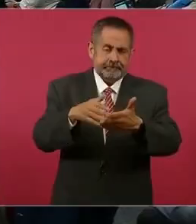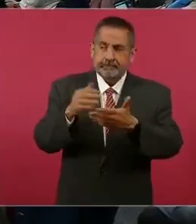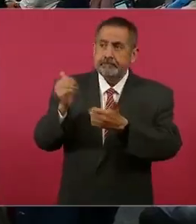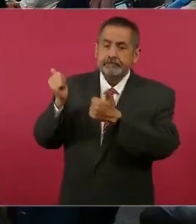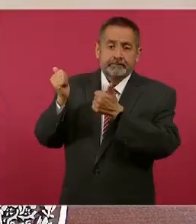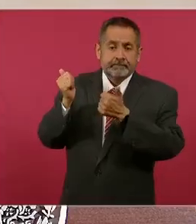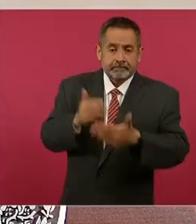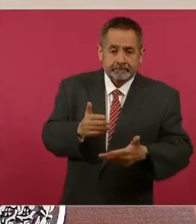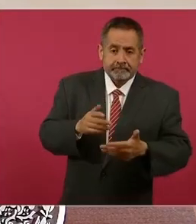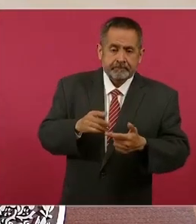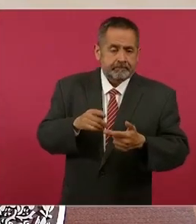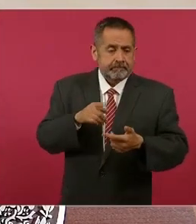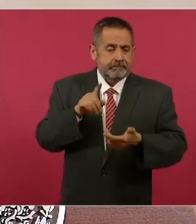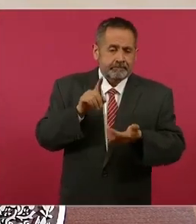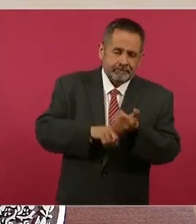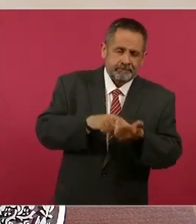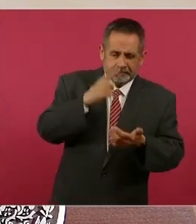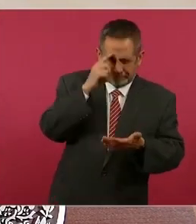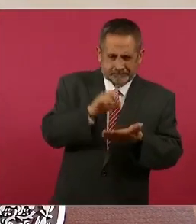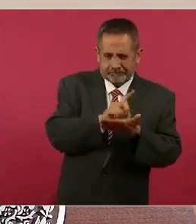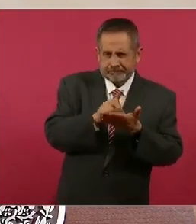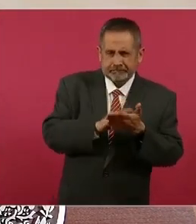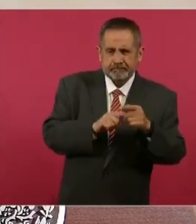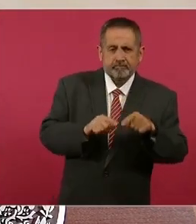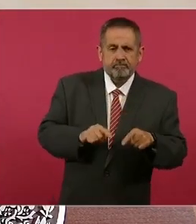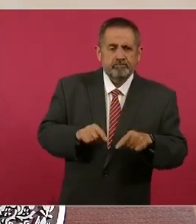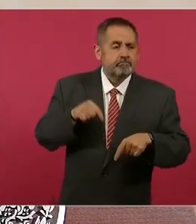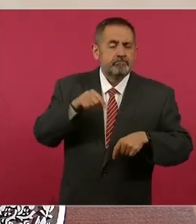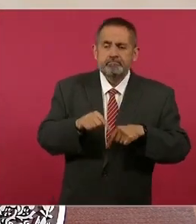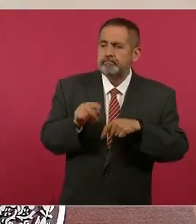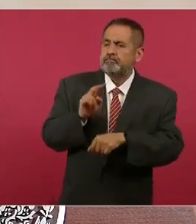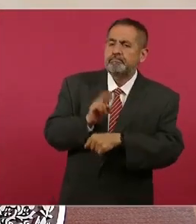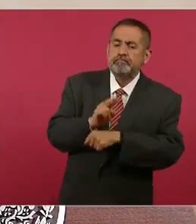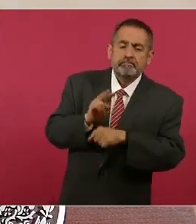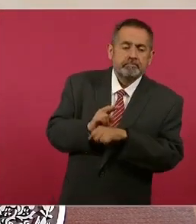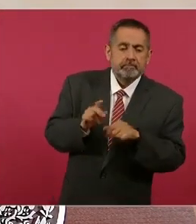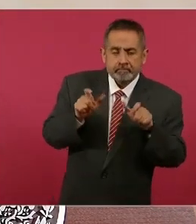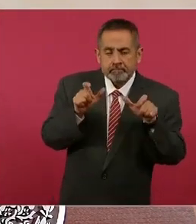sustancias químicas, con droga, pueda haber